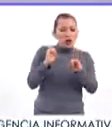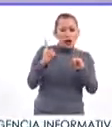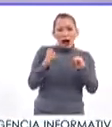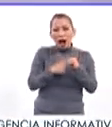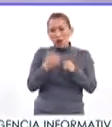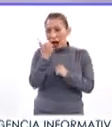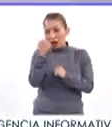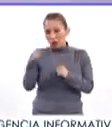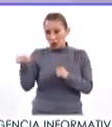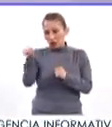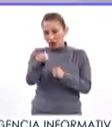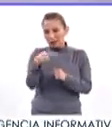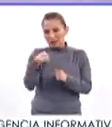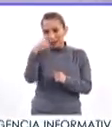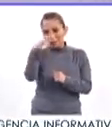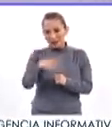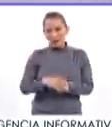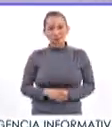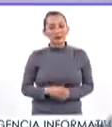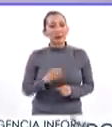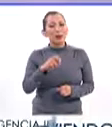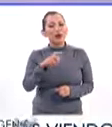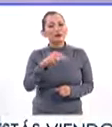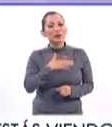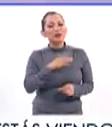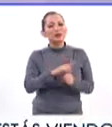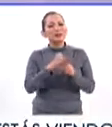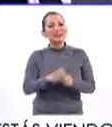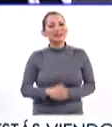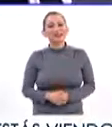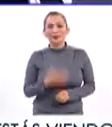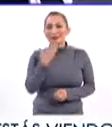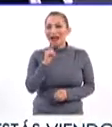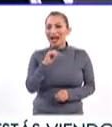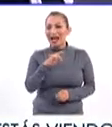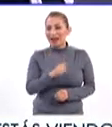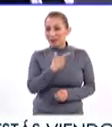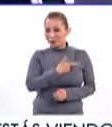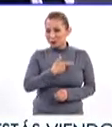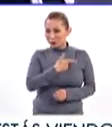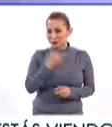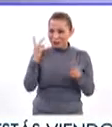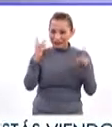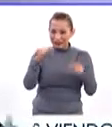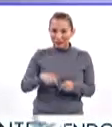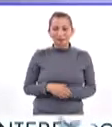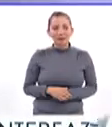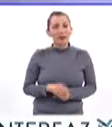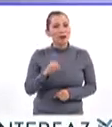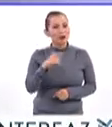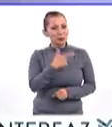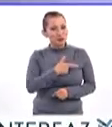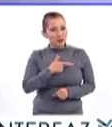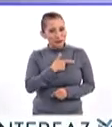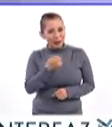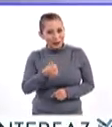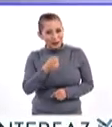de estudiantes de nuestro país. Mauricio, muy buenos días, ¿cómo estás? Muy bien, Ana, muy siempre bien, muy es un placer buenos días. tenerte por aquí. Días, Mauricio, Omar, qué gusto